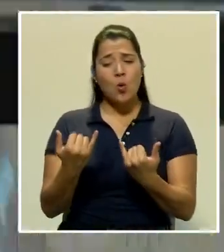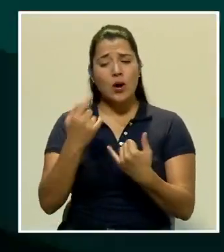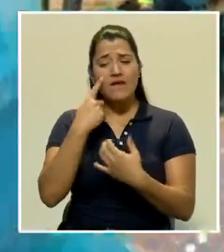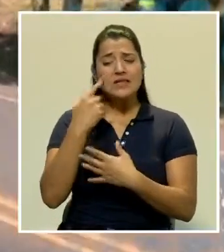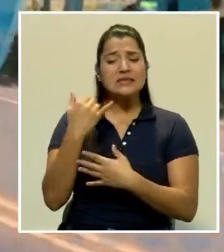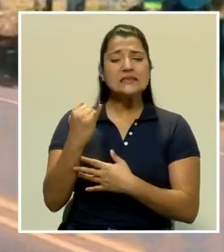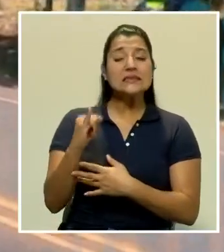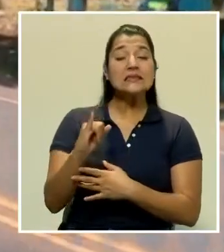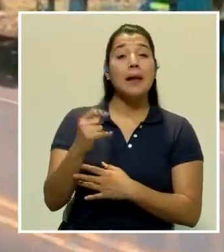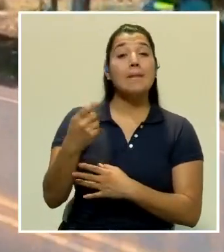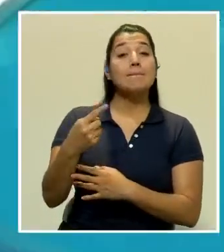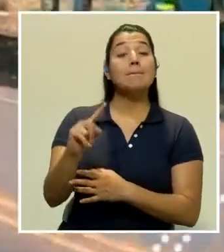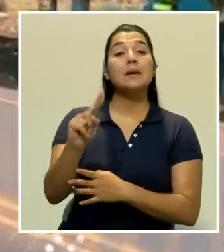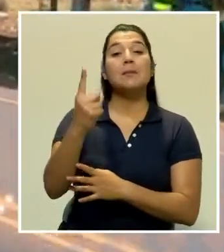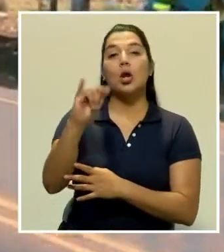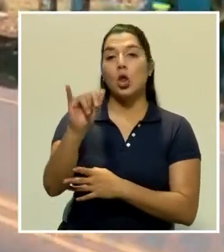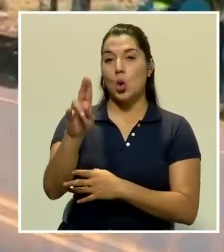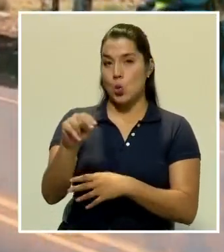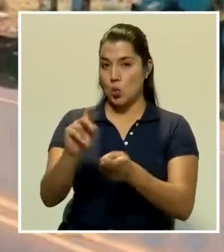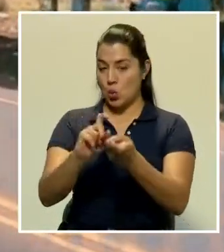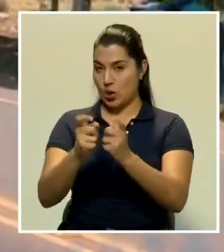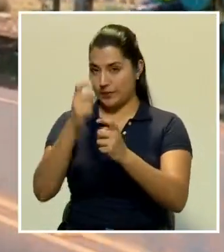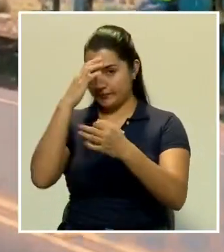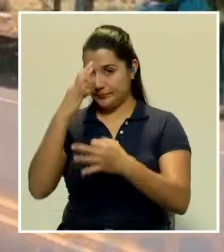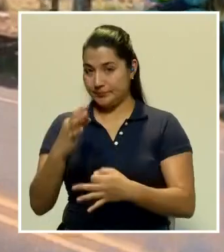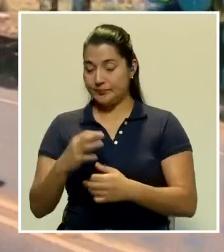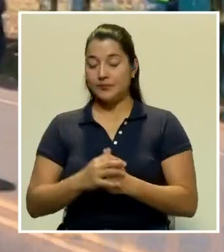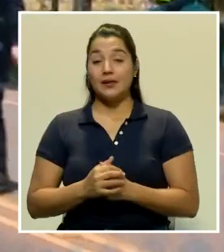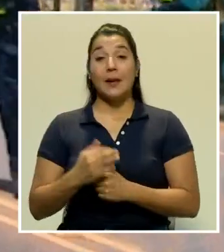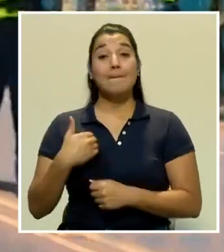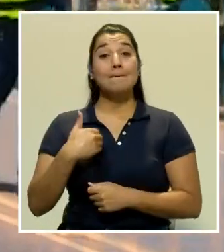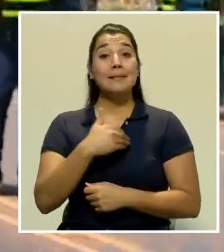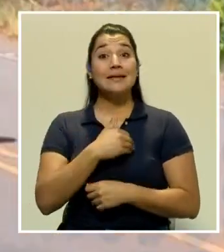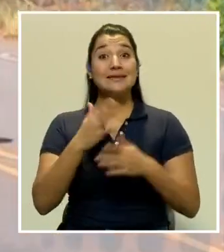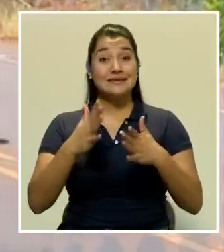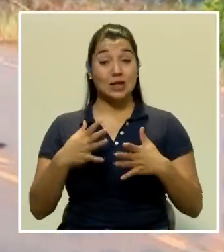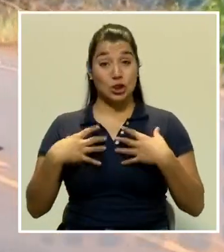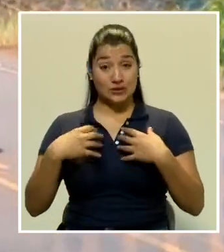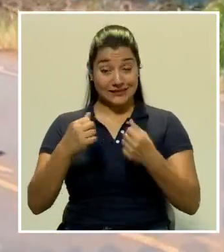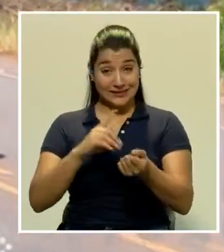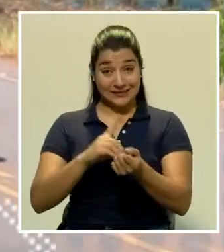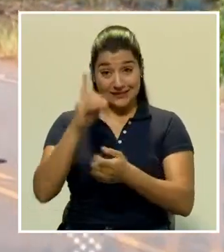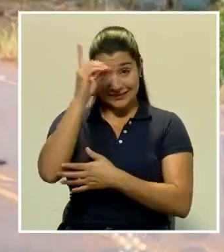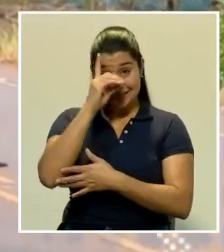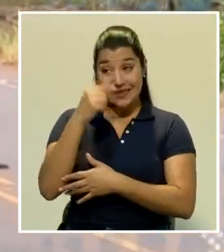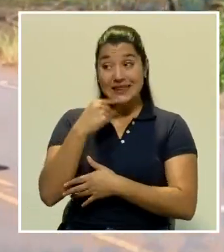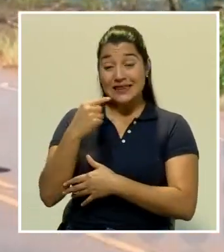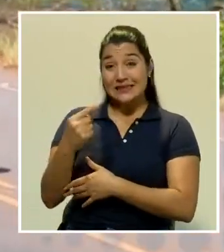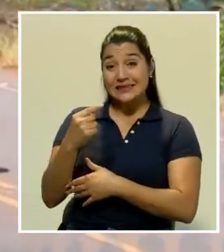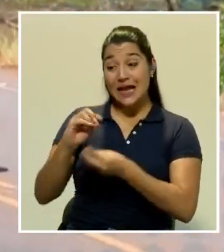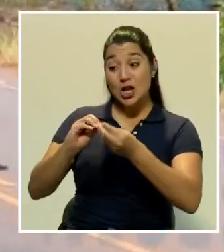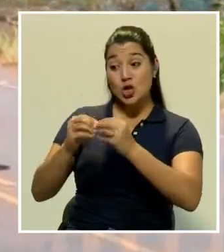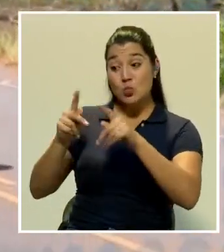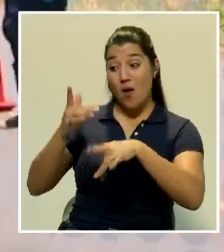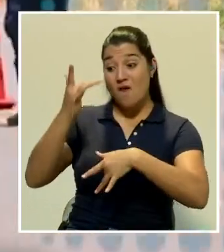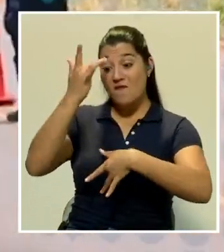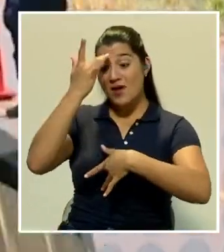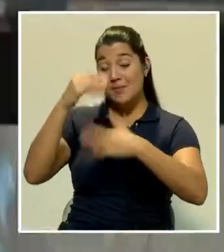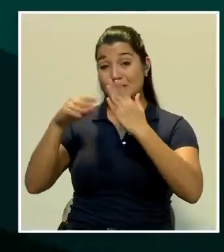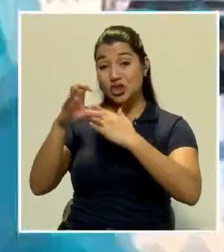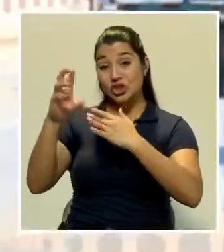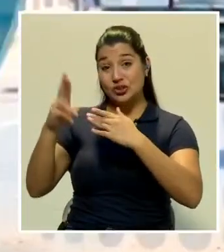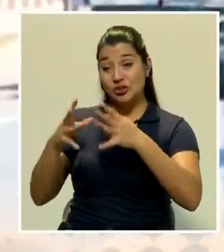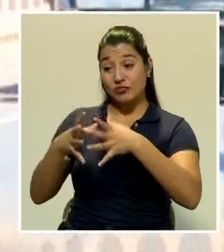junio. El ministro de Salud, Daniel Salas, advirtió que el contagio comunitario en Nicaragua es un riesgo para nuestro país.